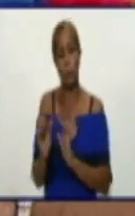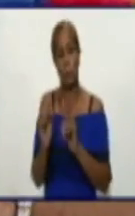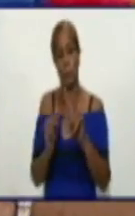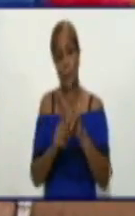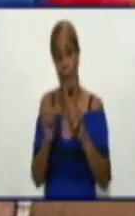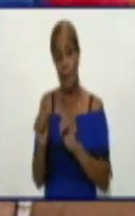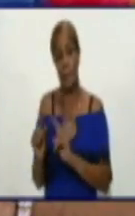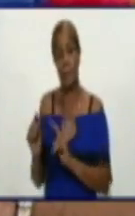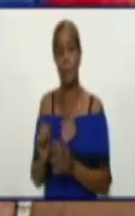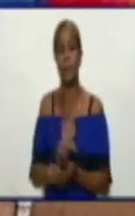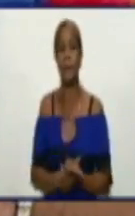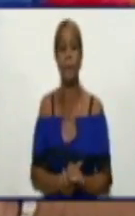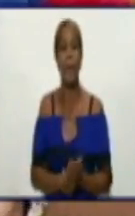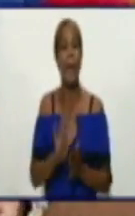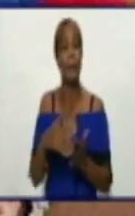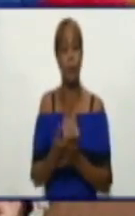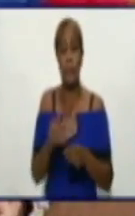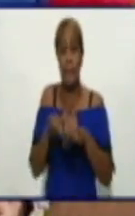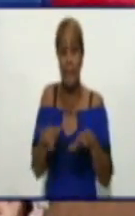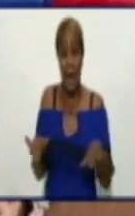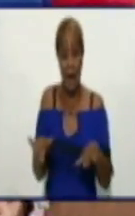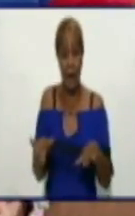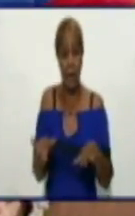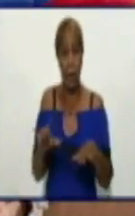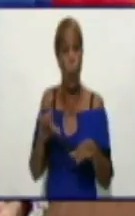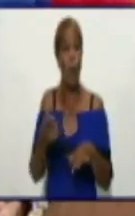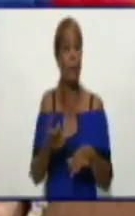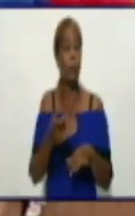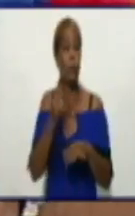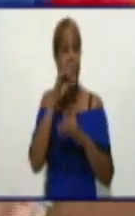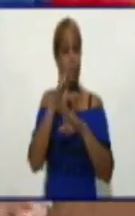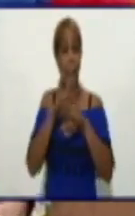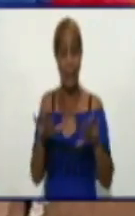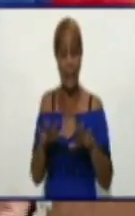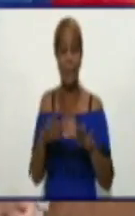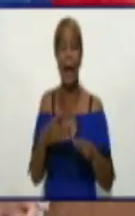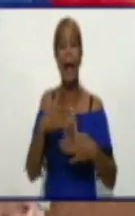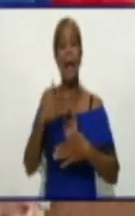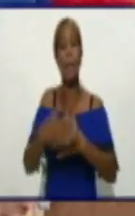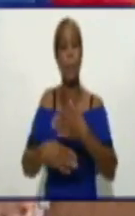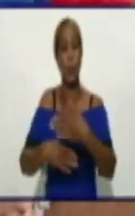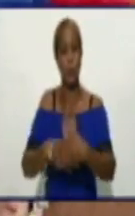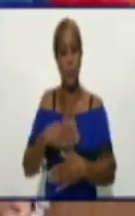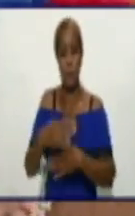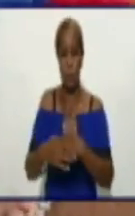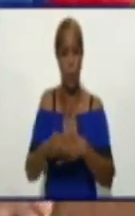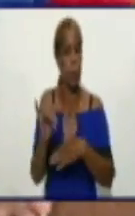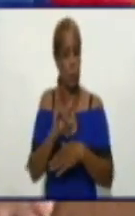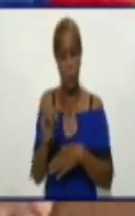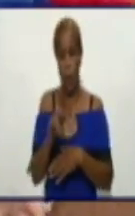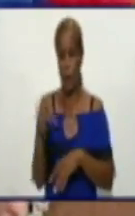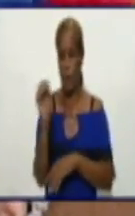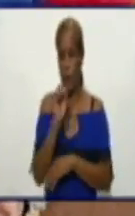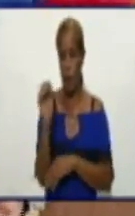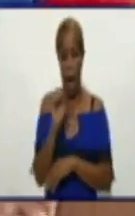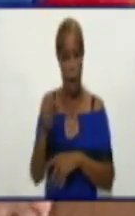El terminado el proceso, porque ya cuando usted se termina el proceso de homologación es un vehículo igual que otro. Es decir, no, usted